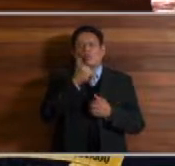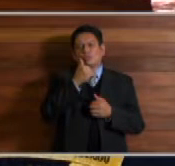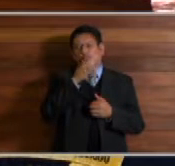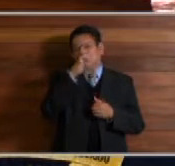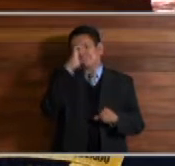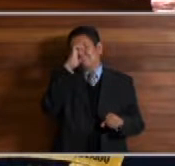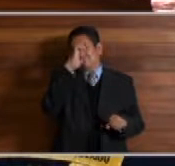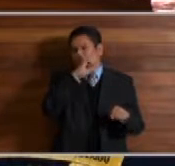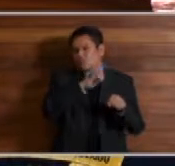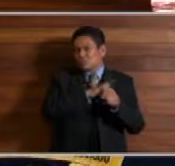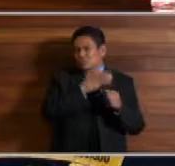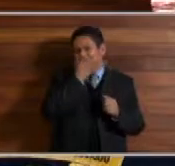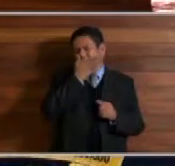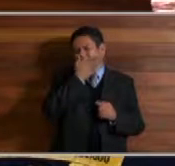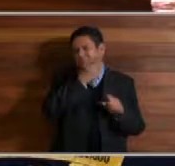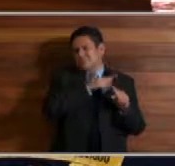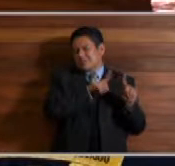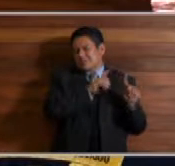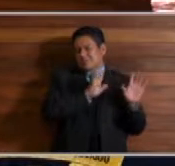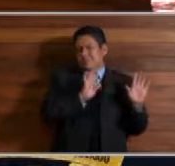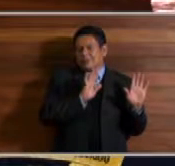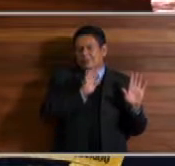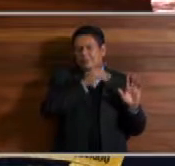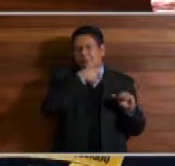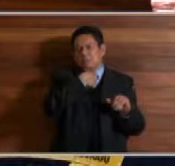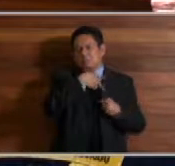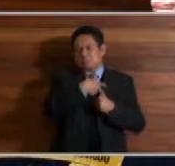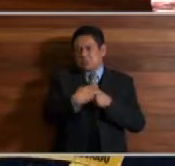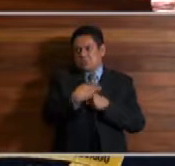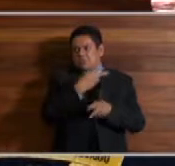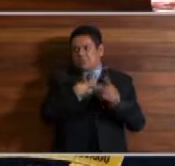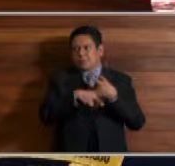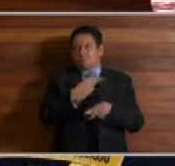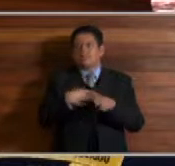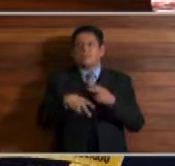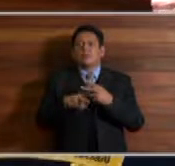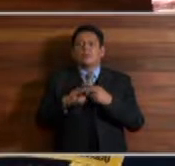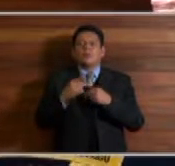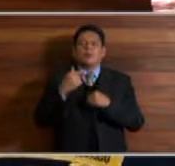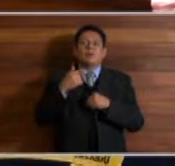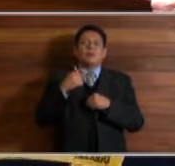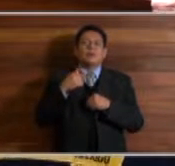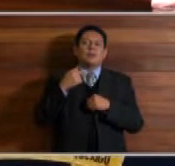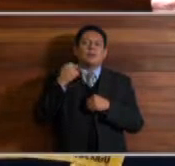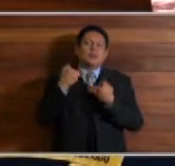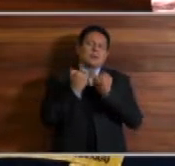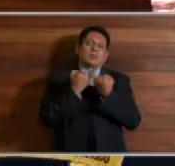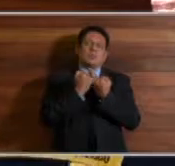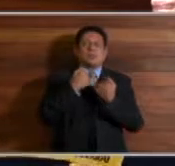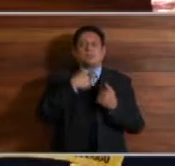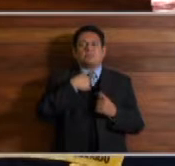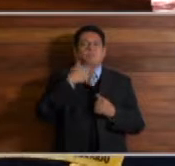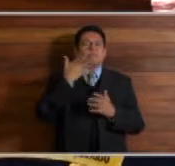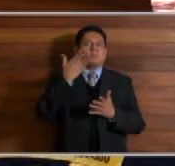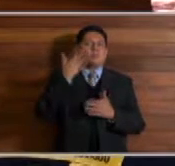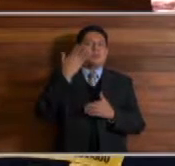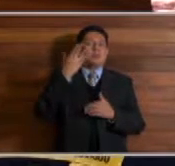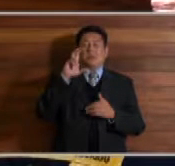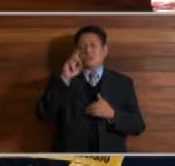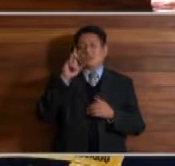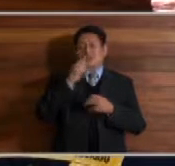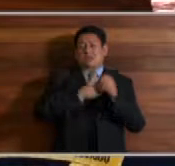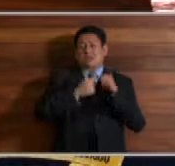dejé los estudios económicos ya hace más de como casi